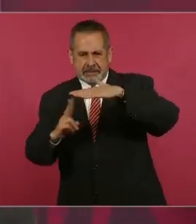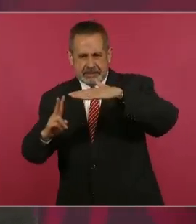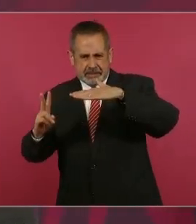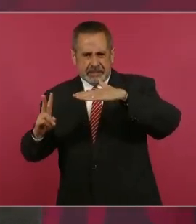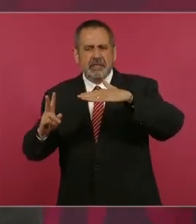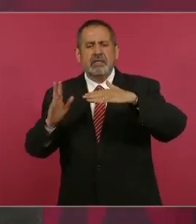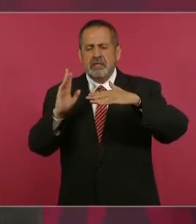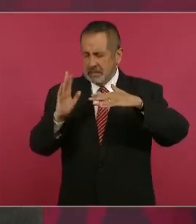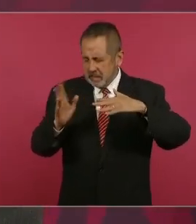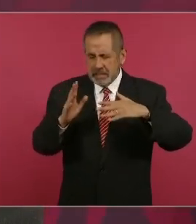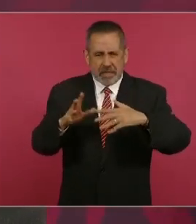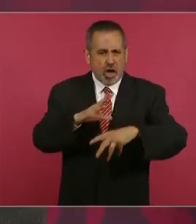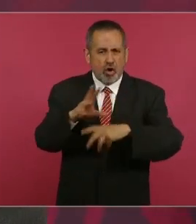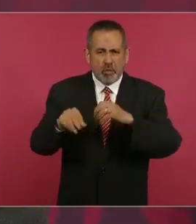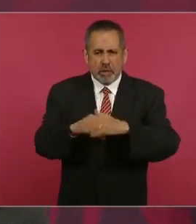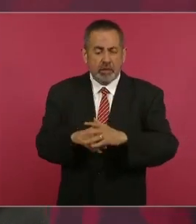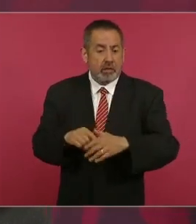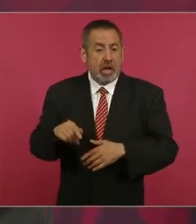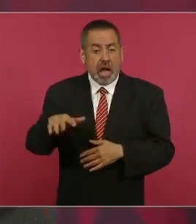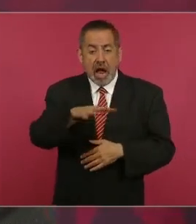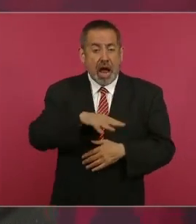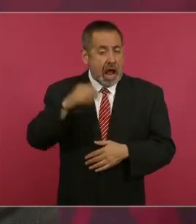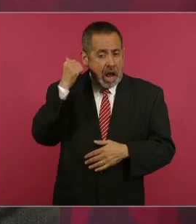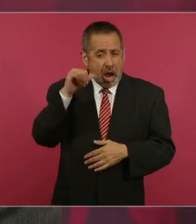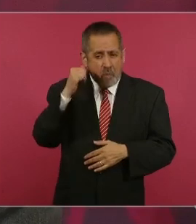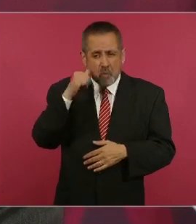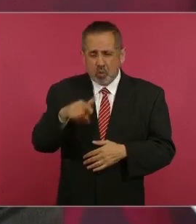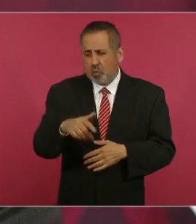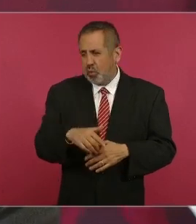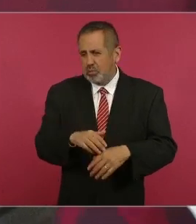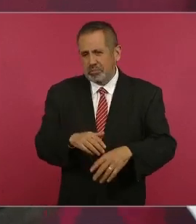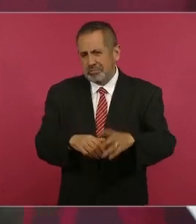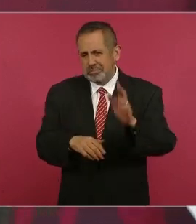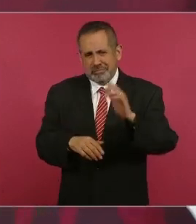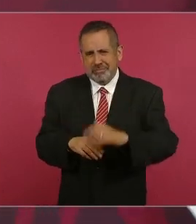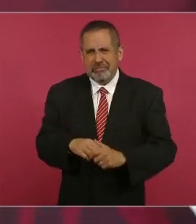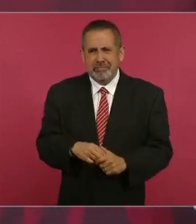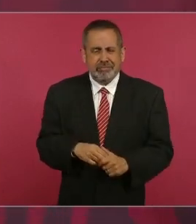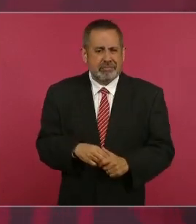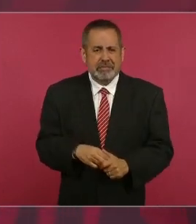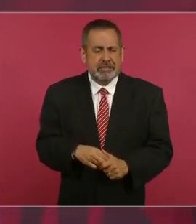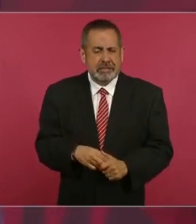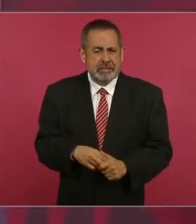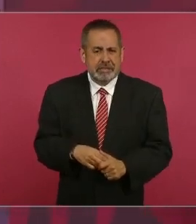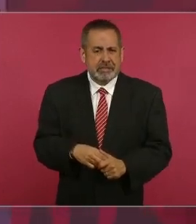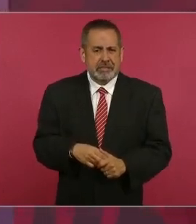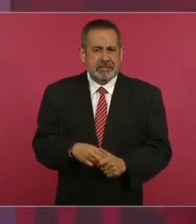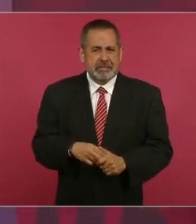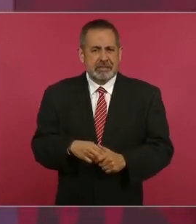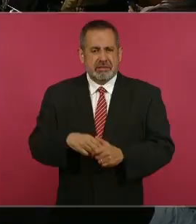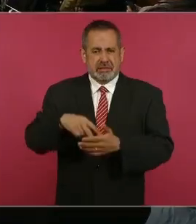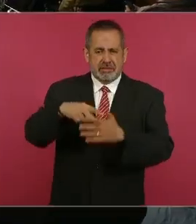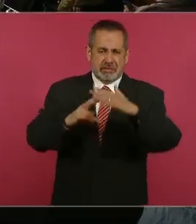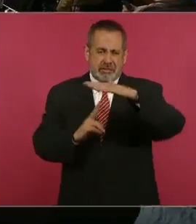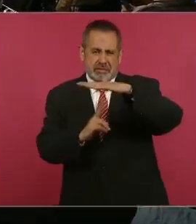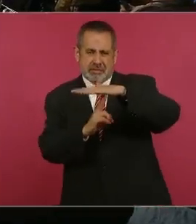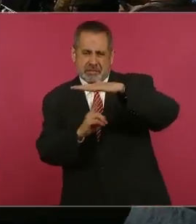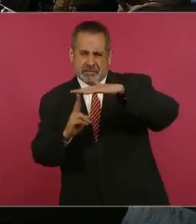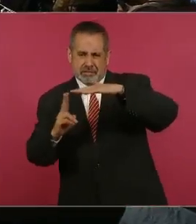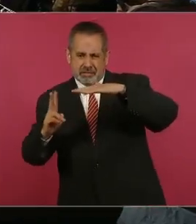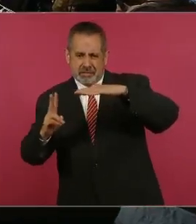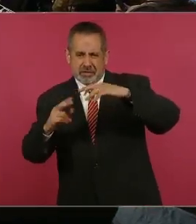en todo Acapulco, no quedó un poste de pie de las líneas de la